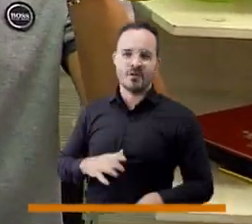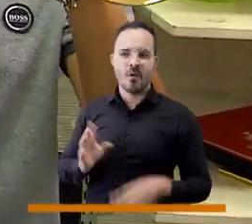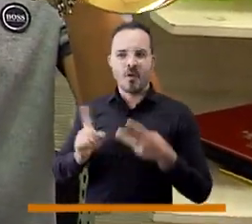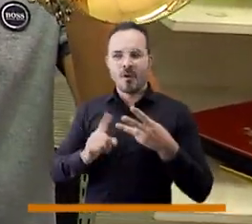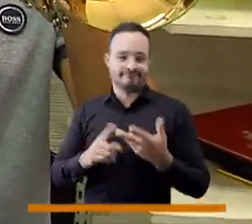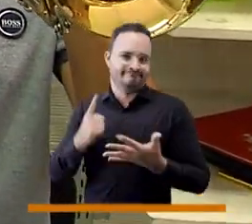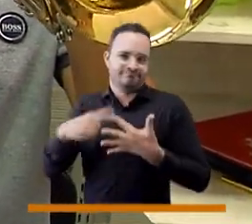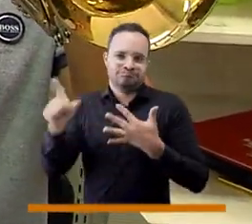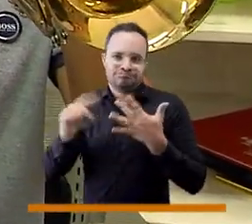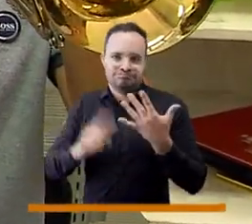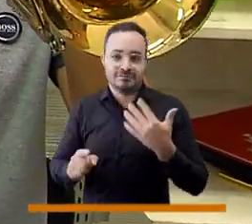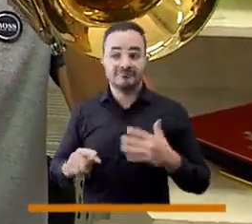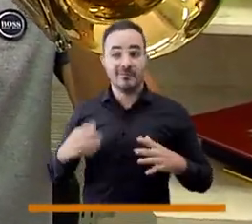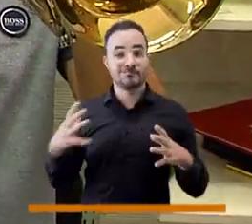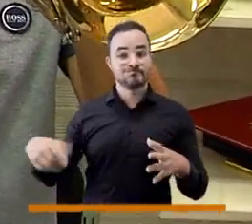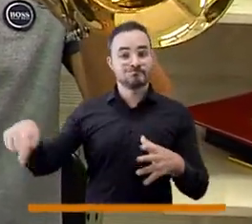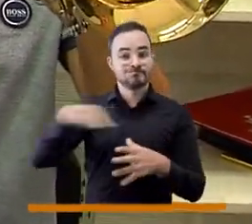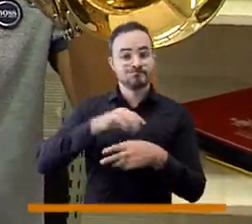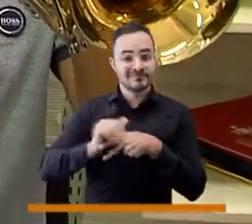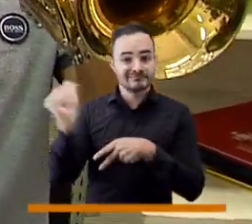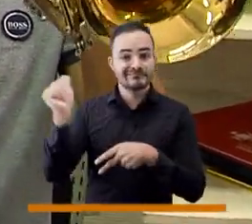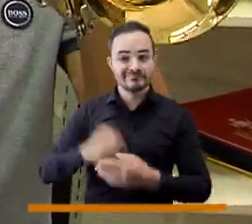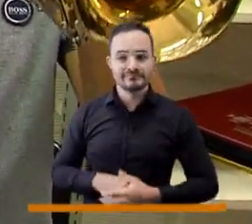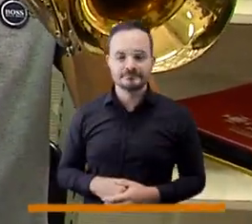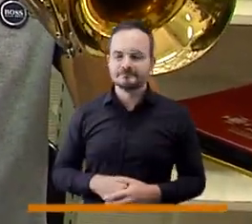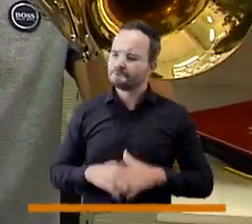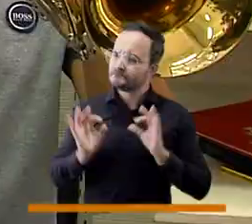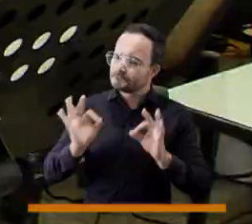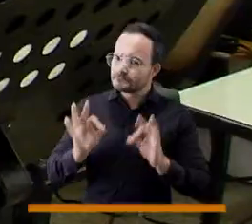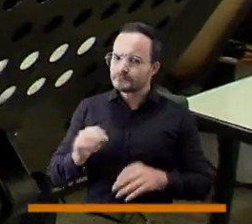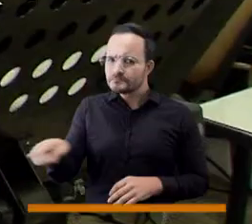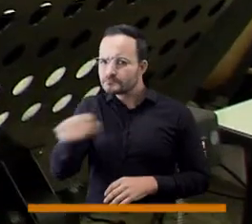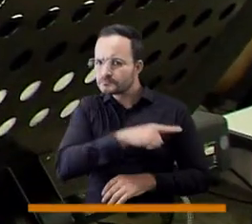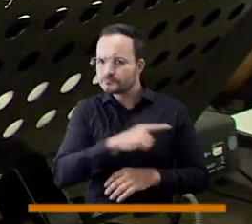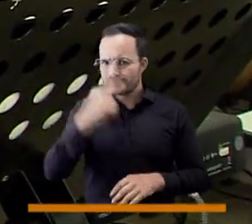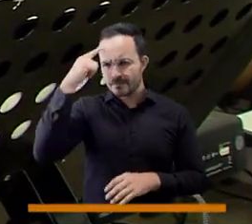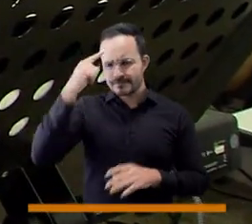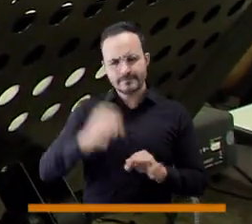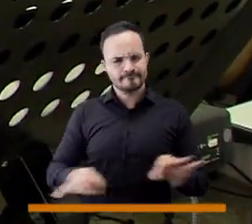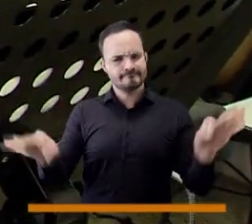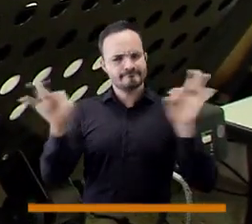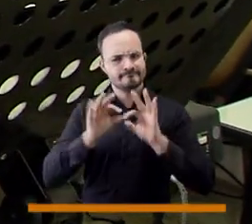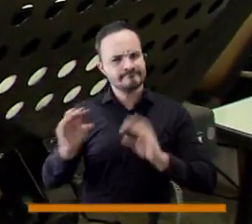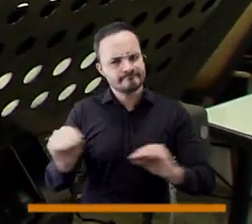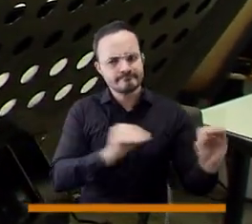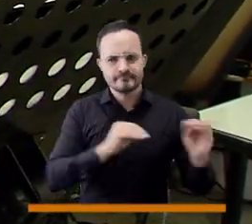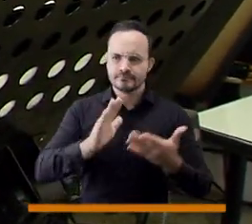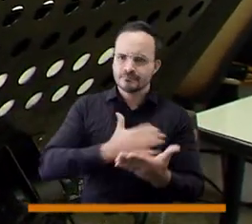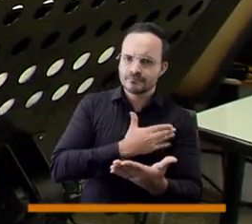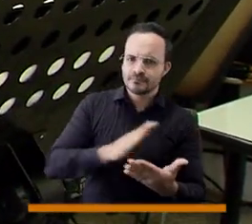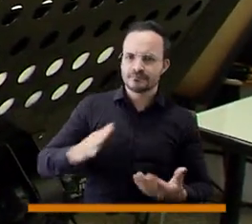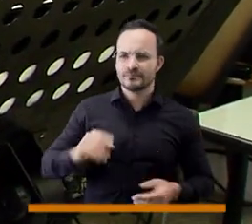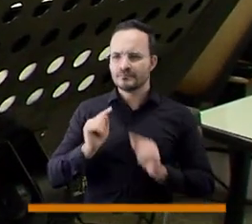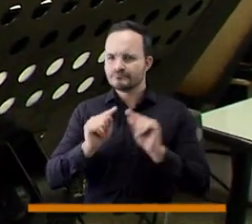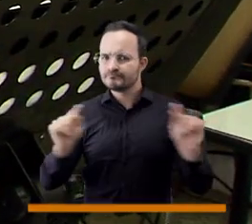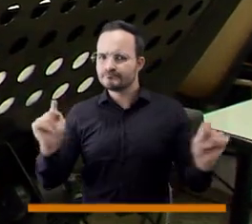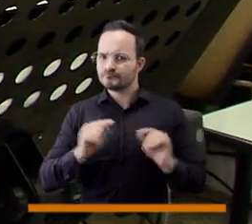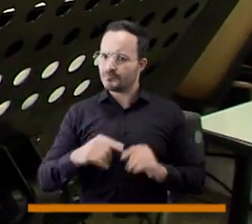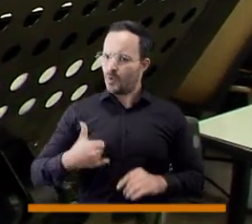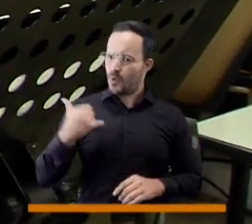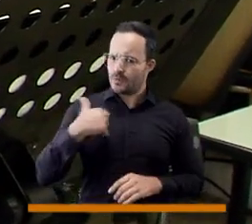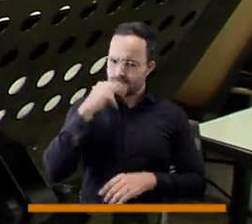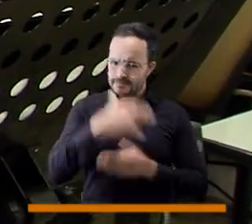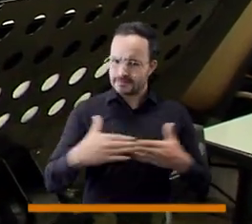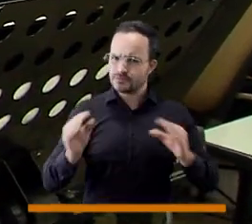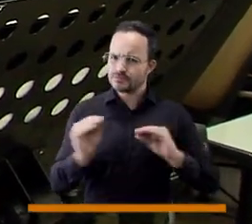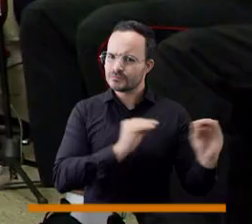trompetas, barítonos. ¿Cuál es la importancia de enseñarle a los niños y jóvenes esta clase de música? Bueno,